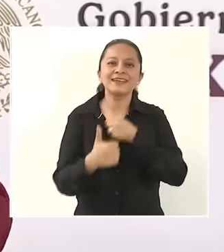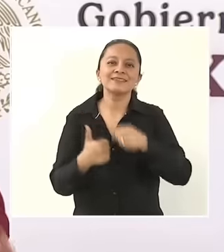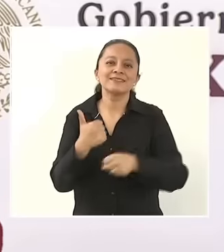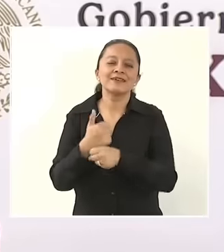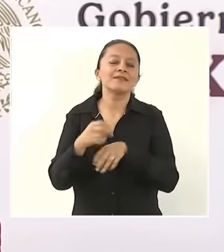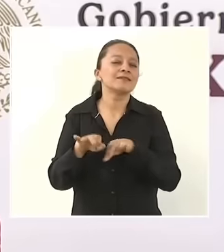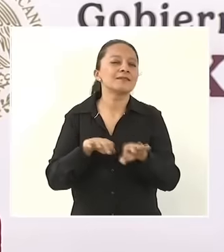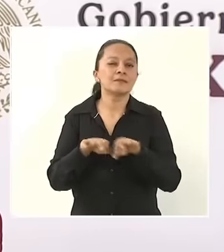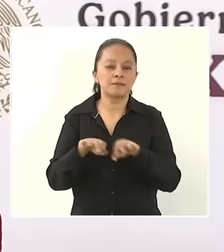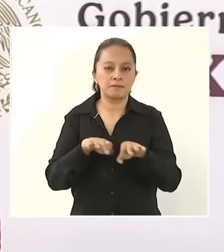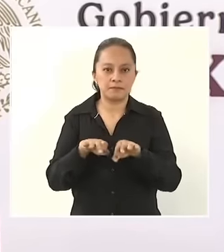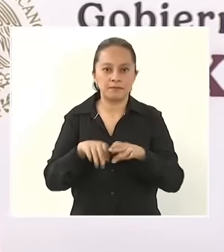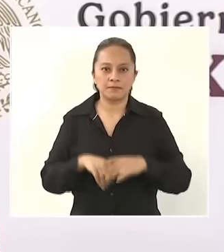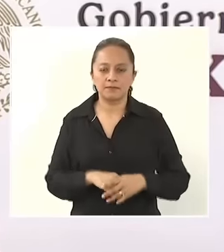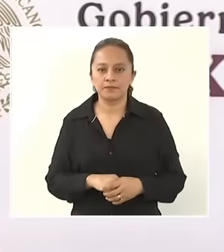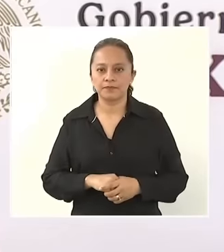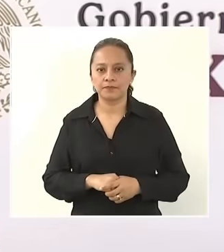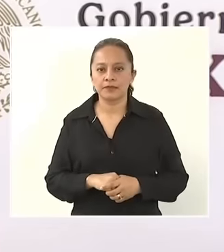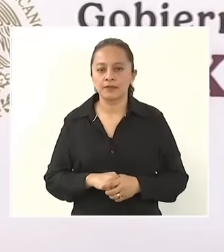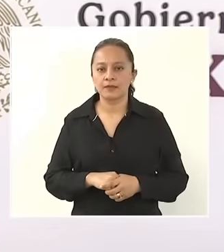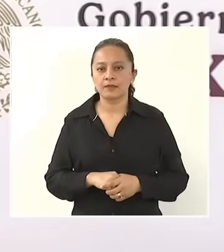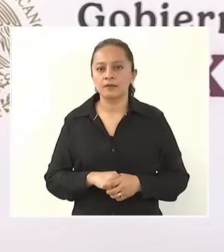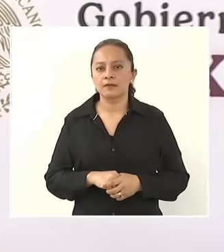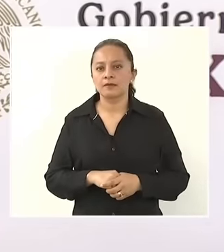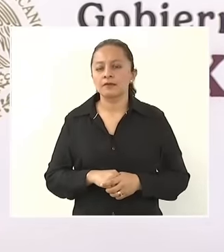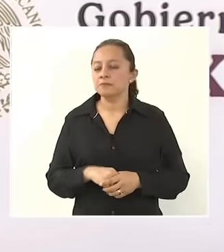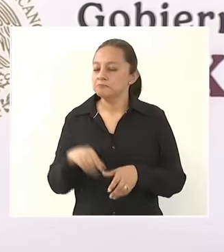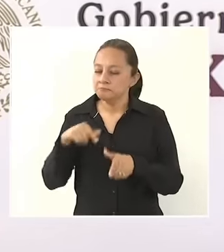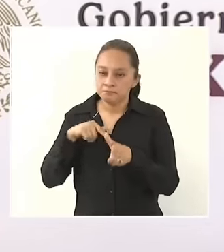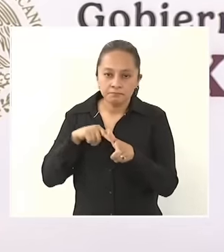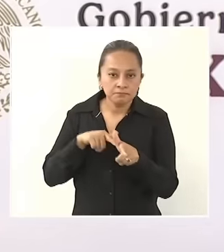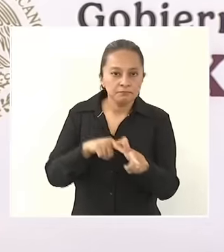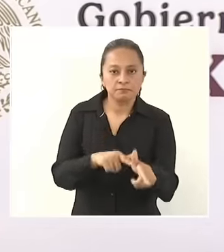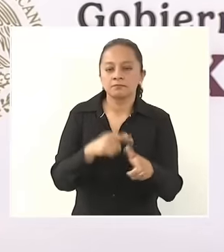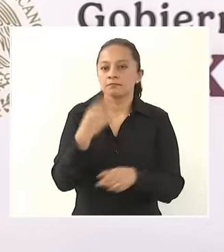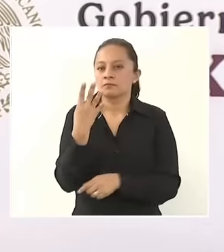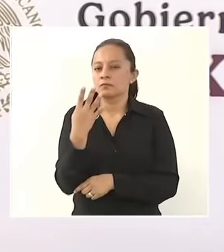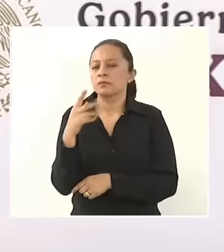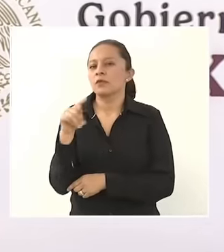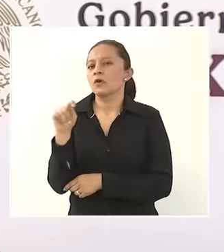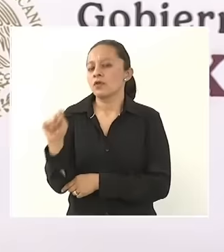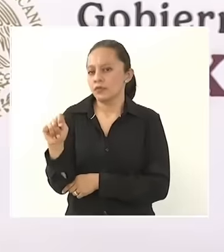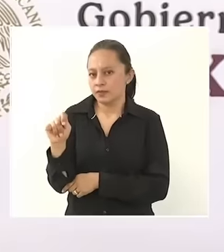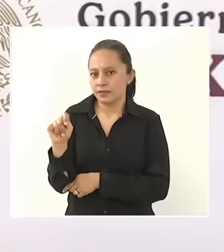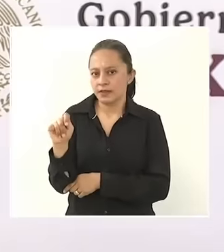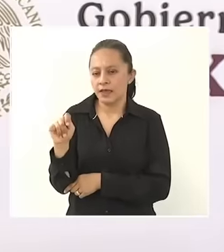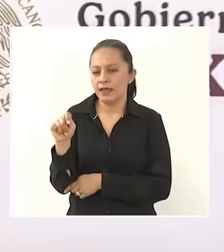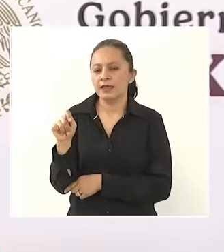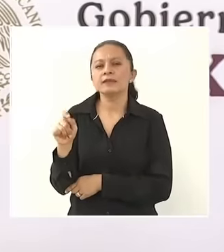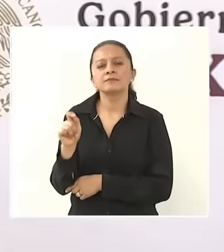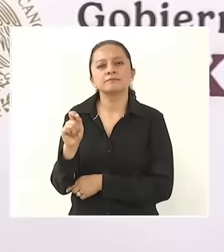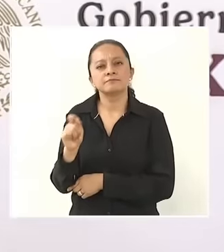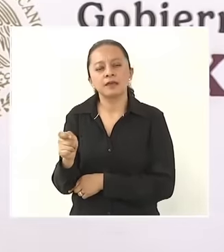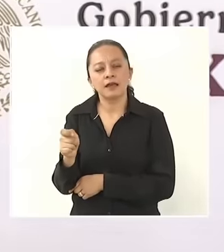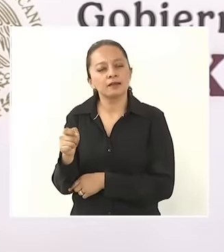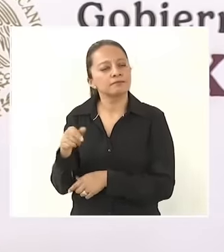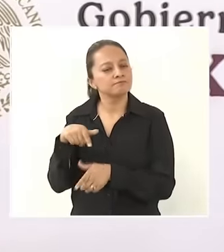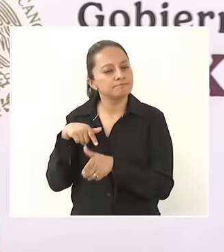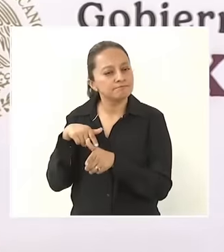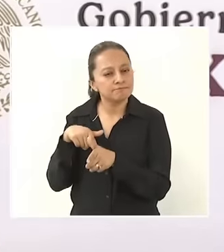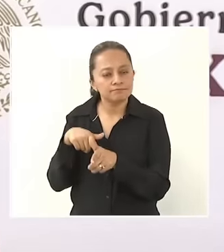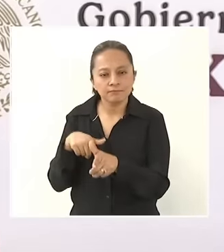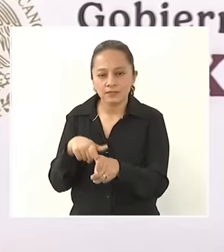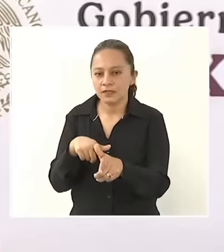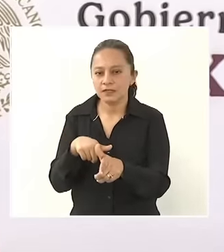Pero además, continuidad de la transformación quiere decir que vamos a mantener todos